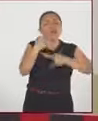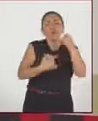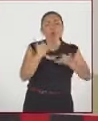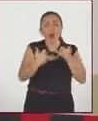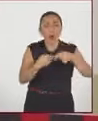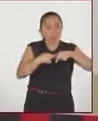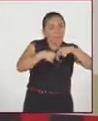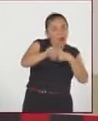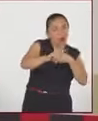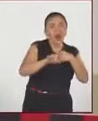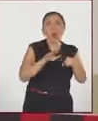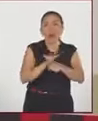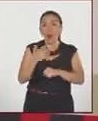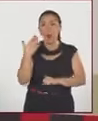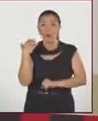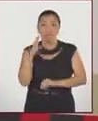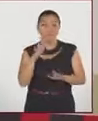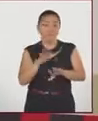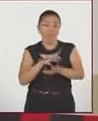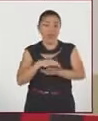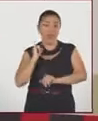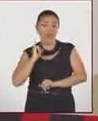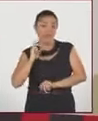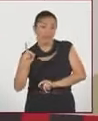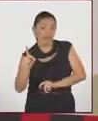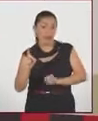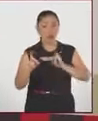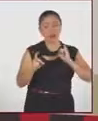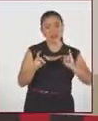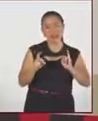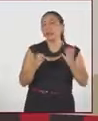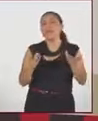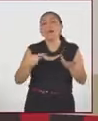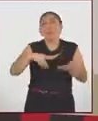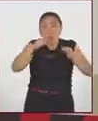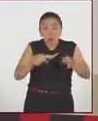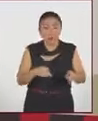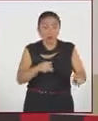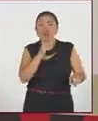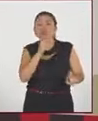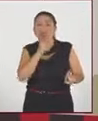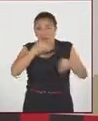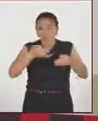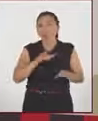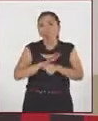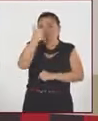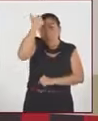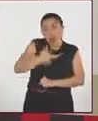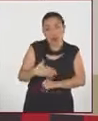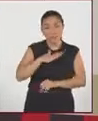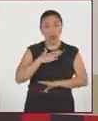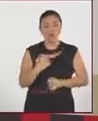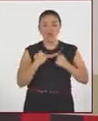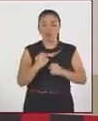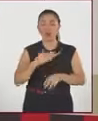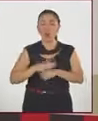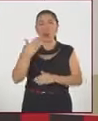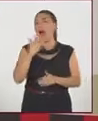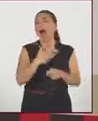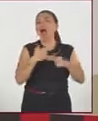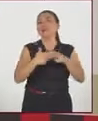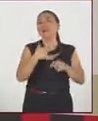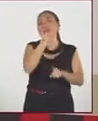que va a ser zurdo, ¿no? Pero no es porque en realidad todavía no se define la lateralidad, sino hasta entre los 6 y 12